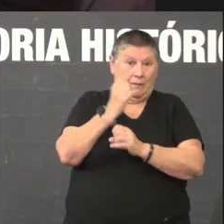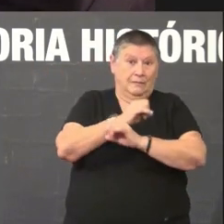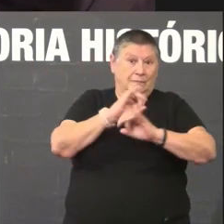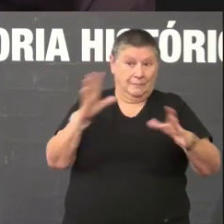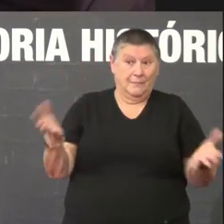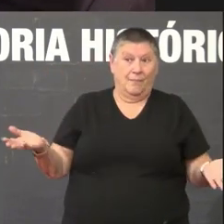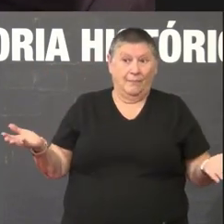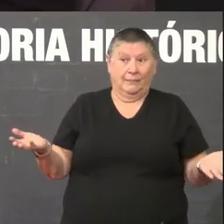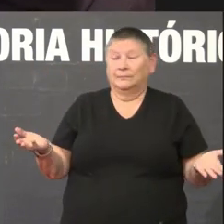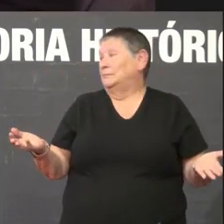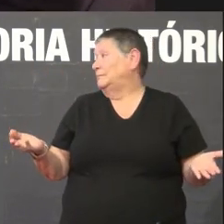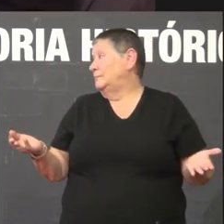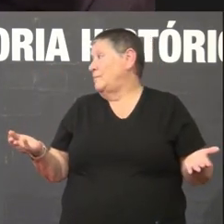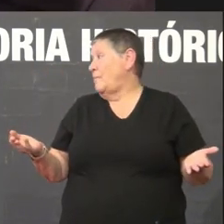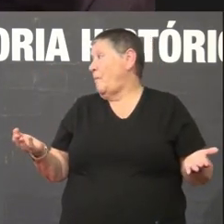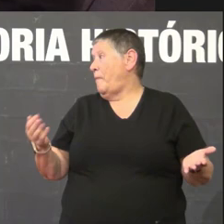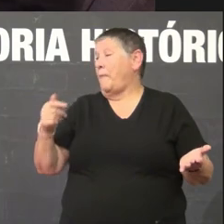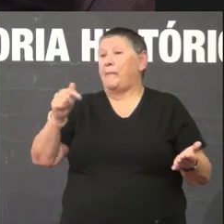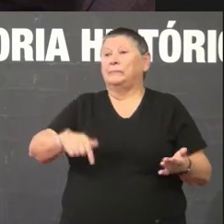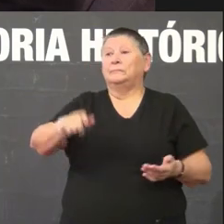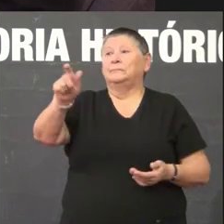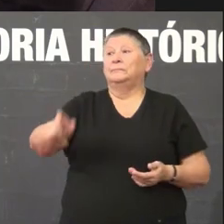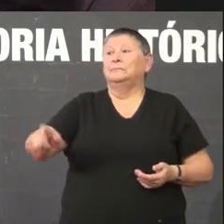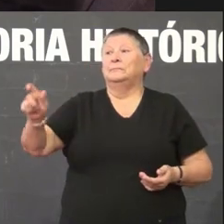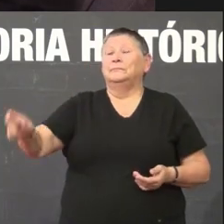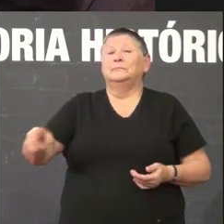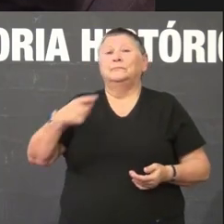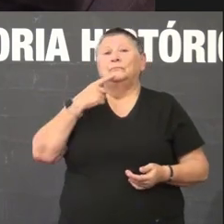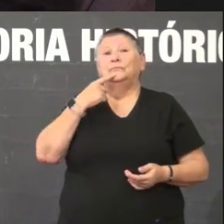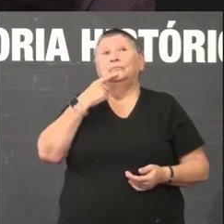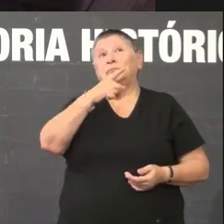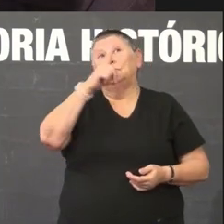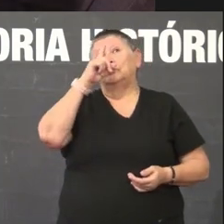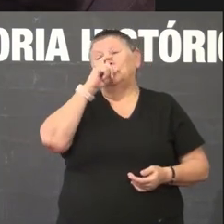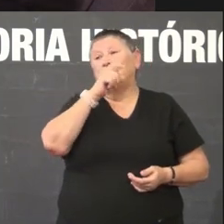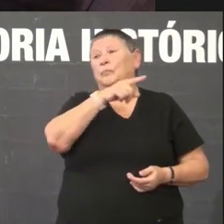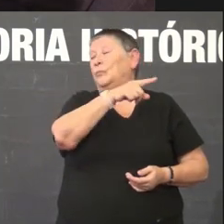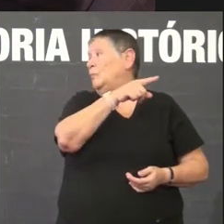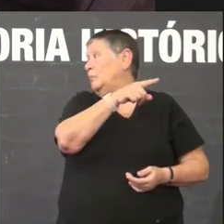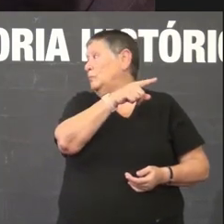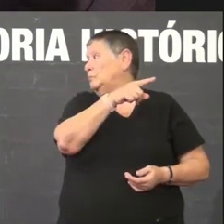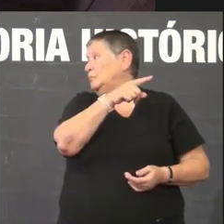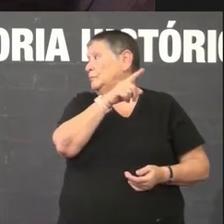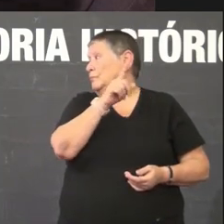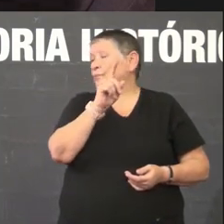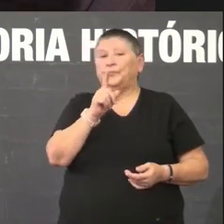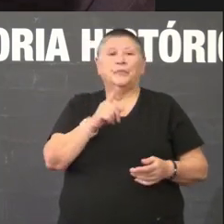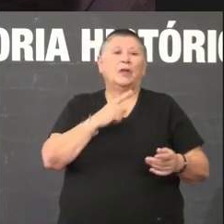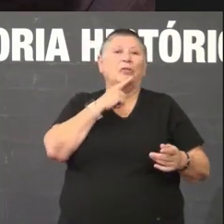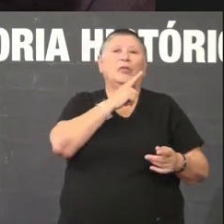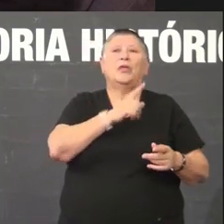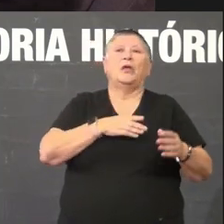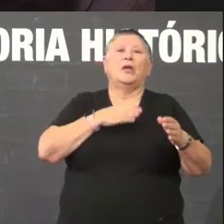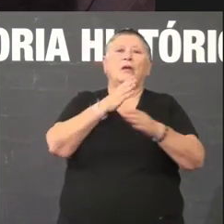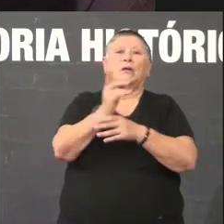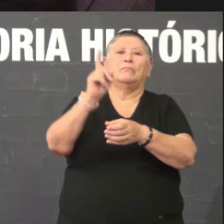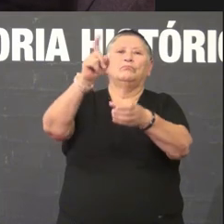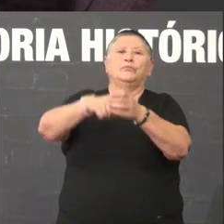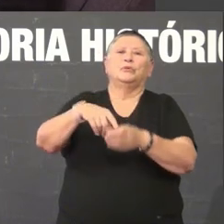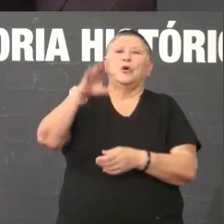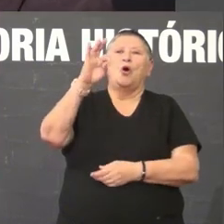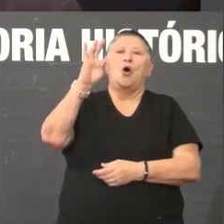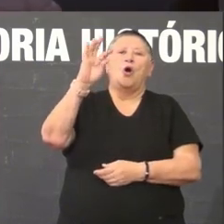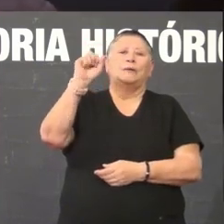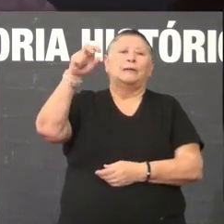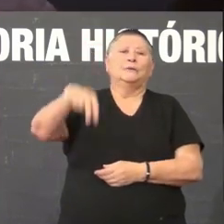porque aquí haberá xente que se lembre aquela cousa de entrada, OTAN no, de entrada. E despois fixeron